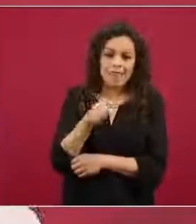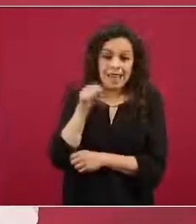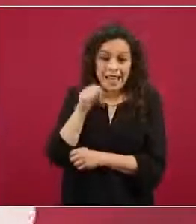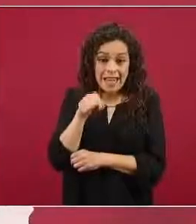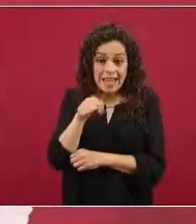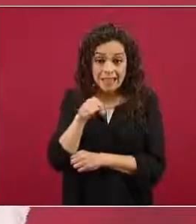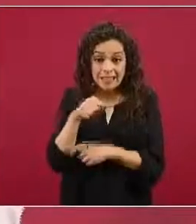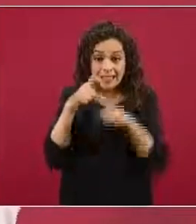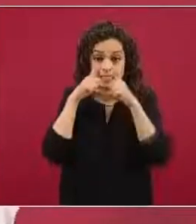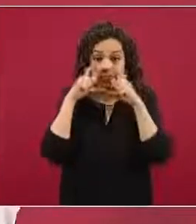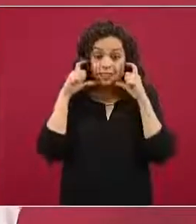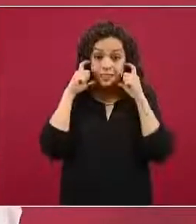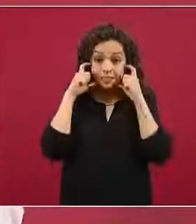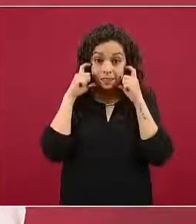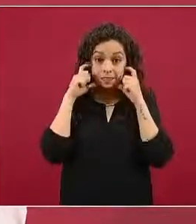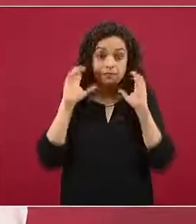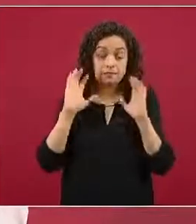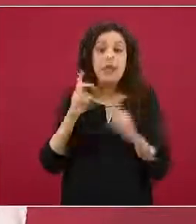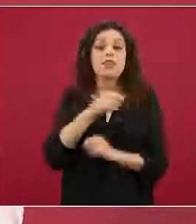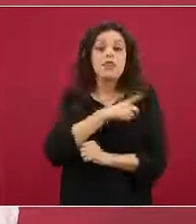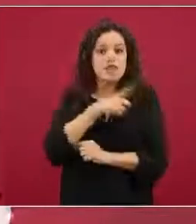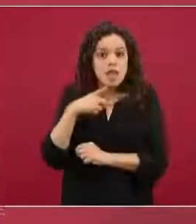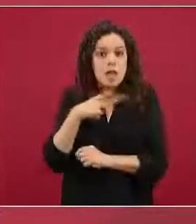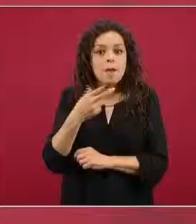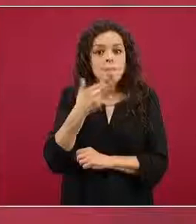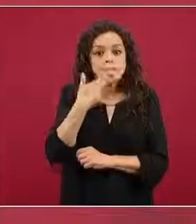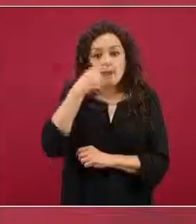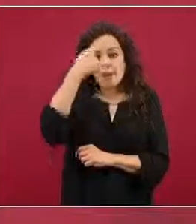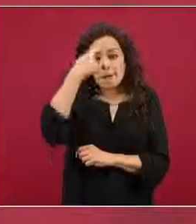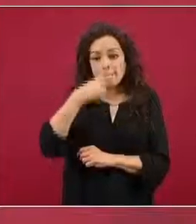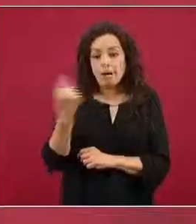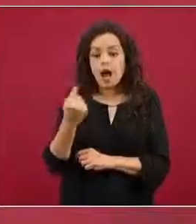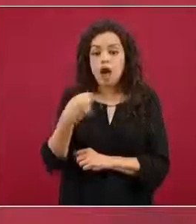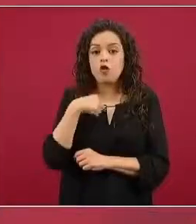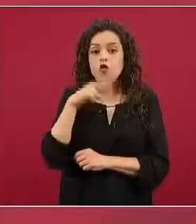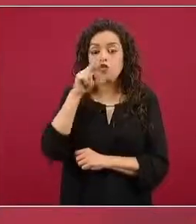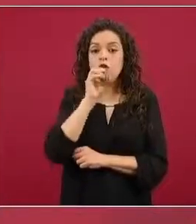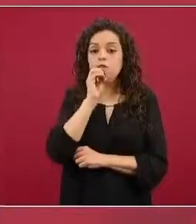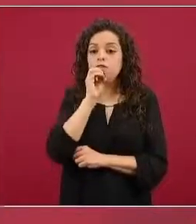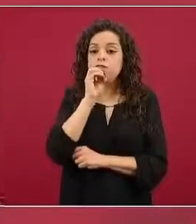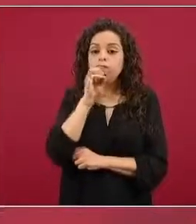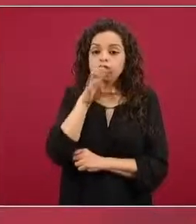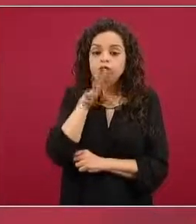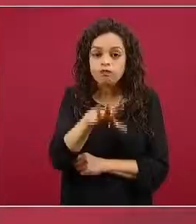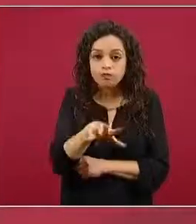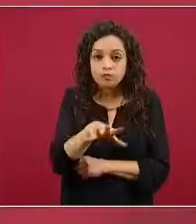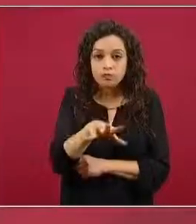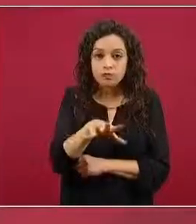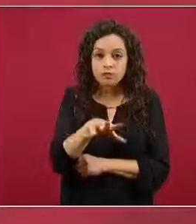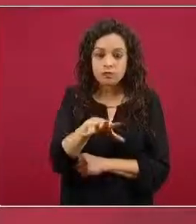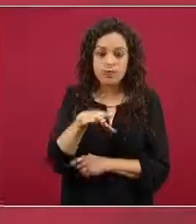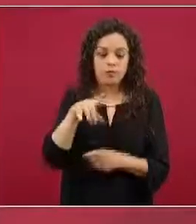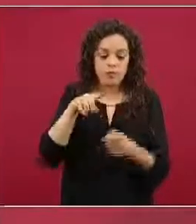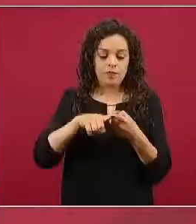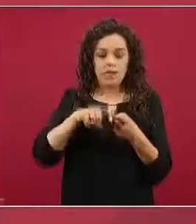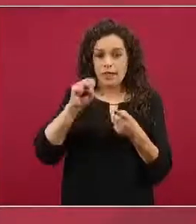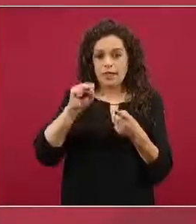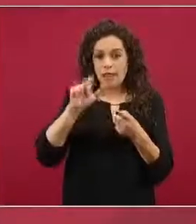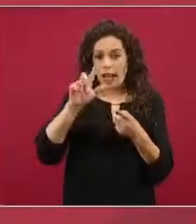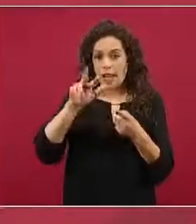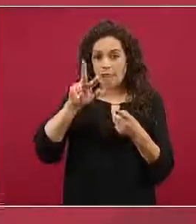que debería de servir para que yo no expulse ni mi saliva